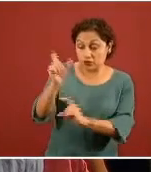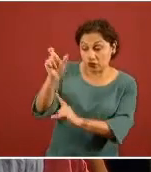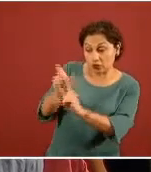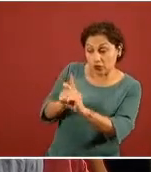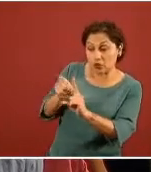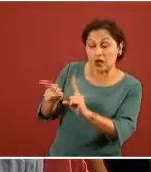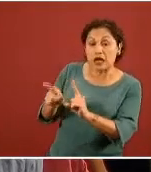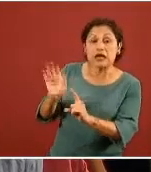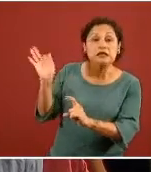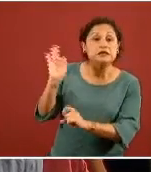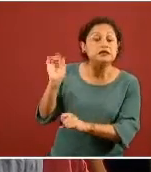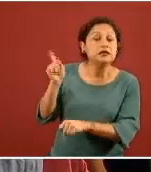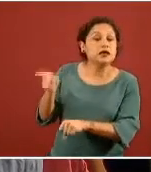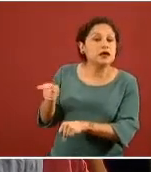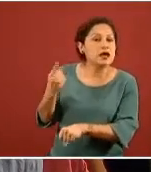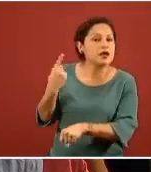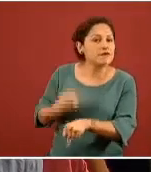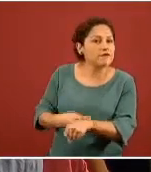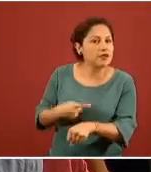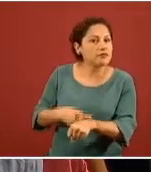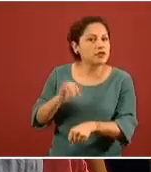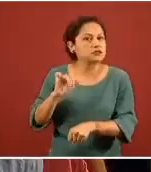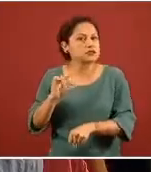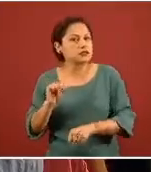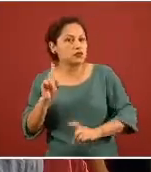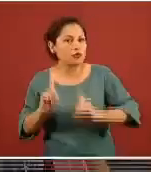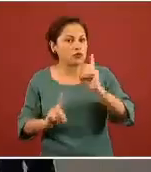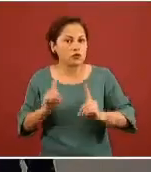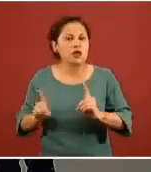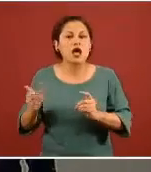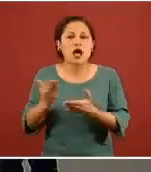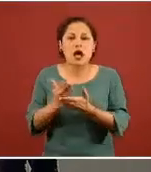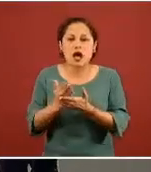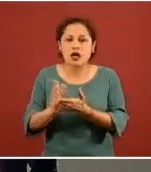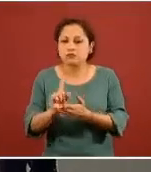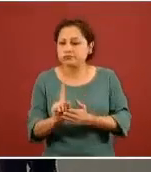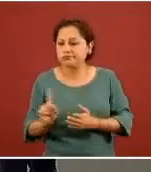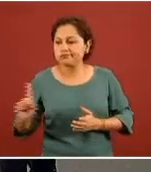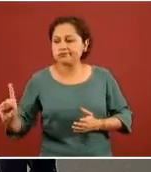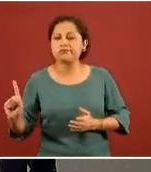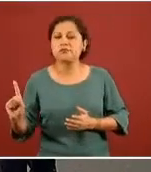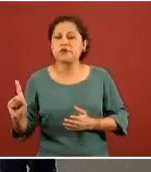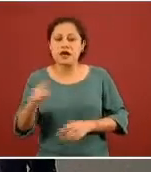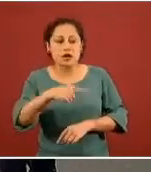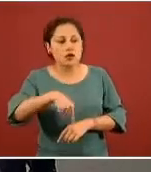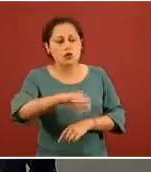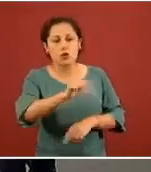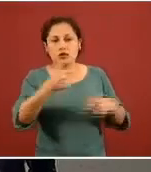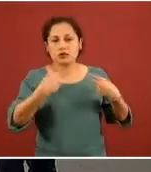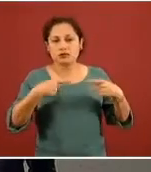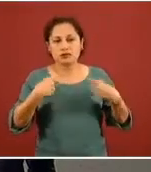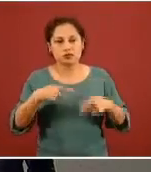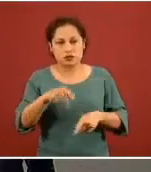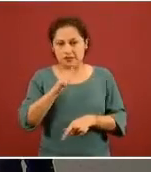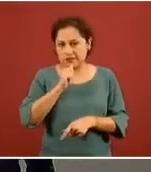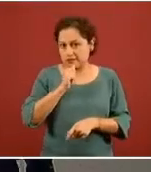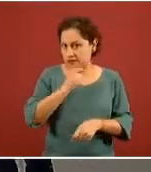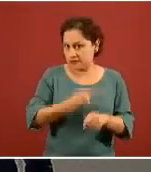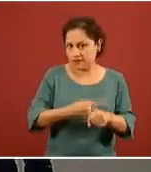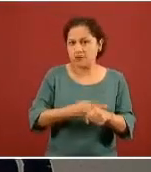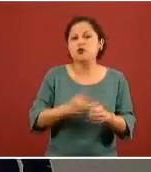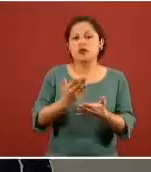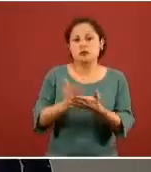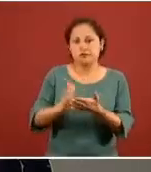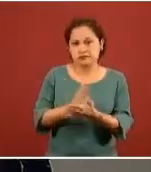con otros casos que sí están sintomáticos o confirmados. Además, se considera que